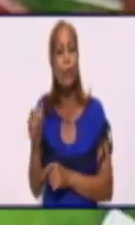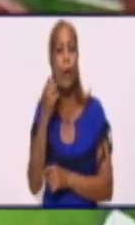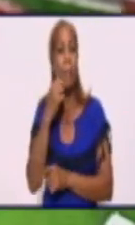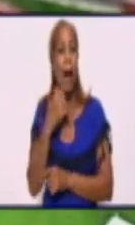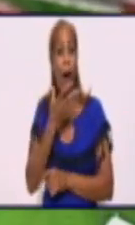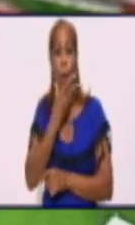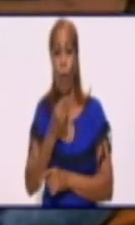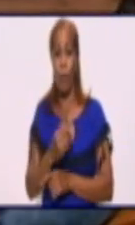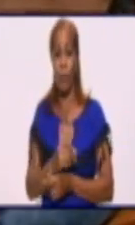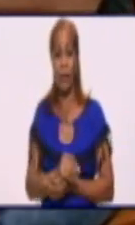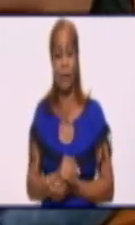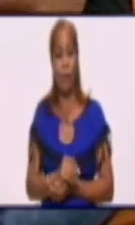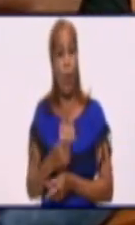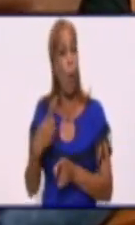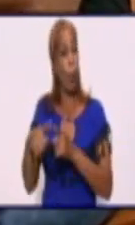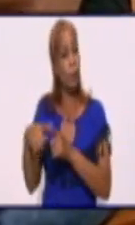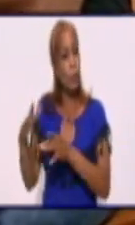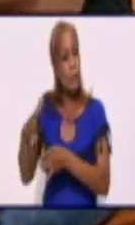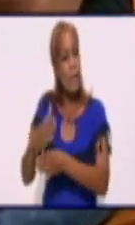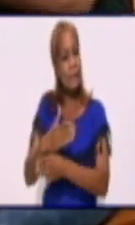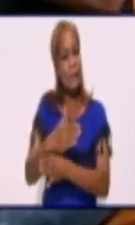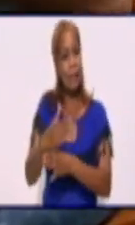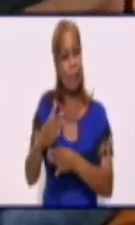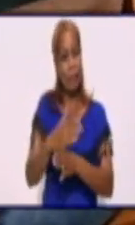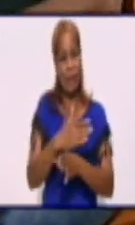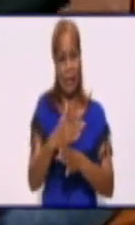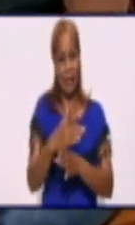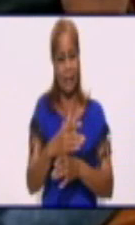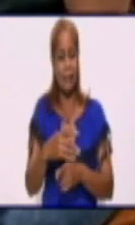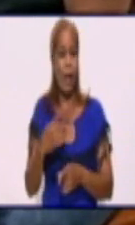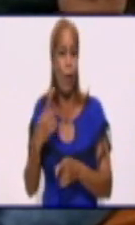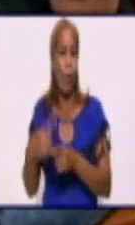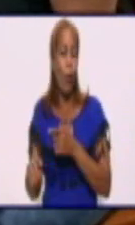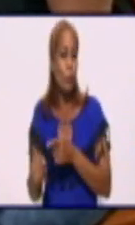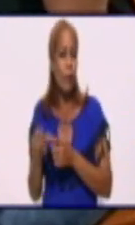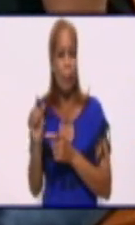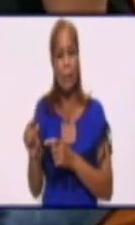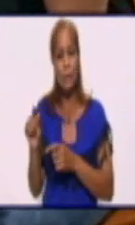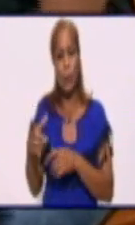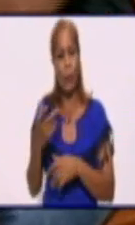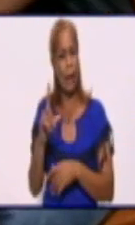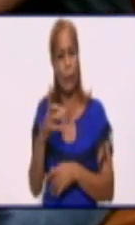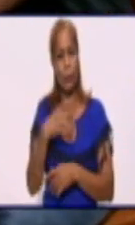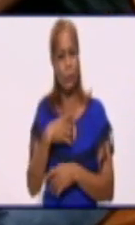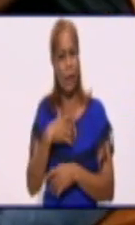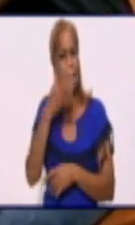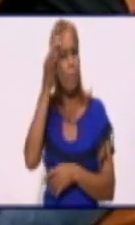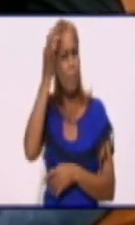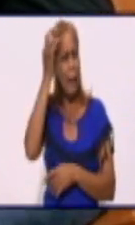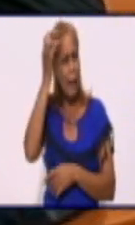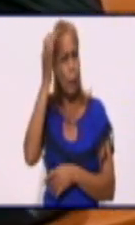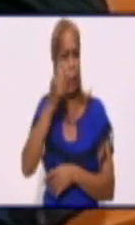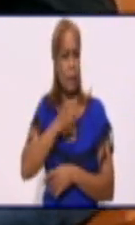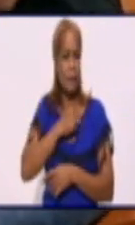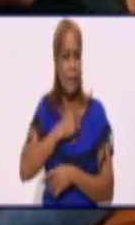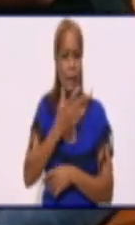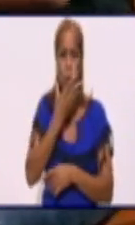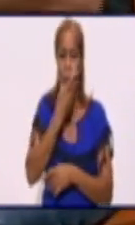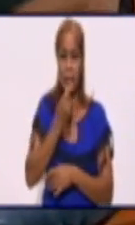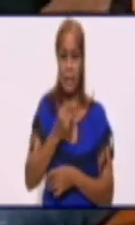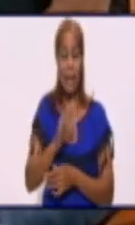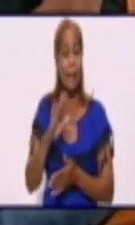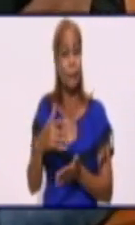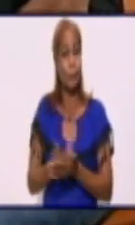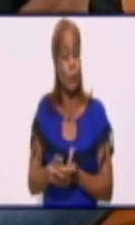Un like diferente, alguien que no tiene pelo que quiere rejuvenecer. De eso vamos a hablar ahorita. Deme un chance. Para yo